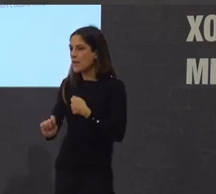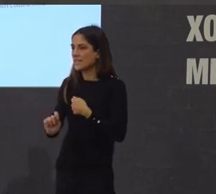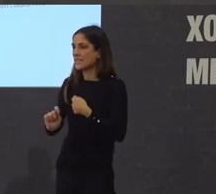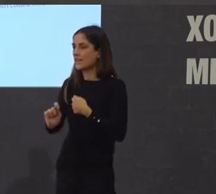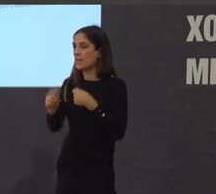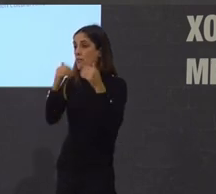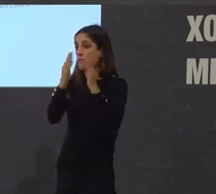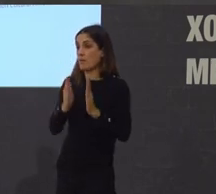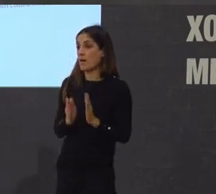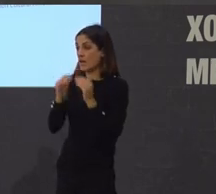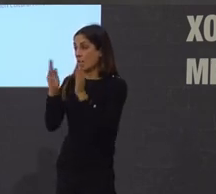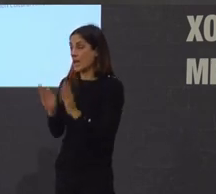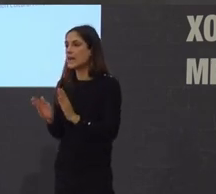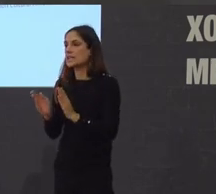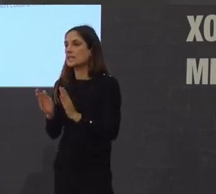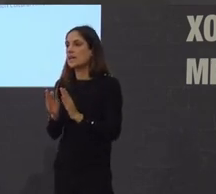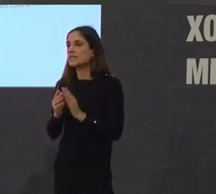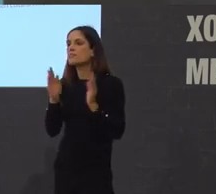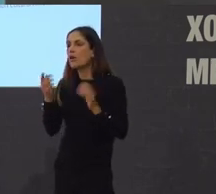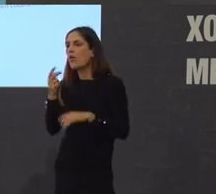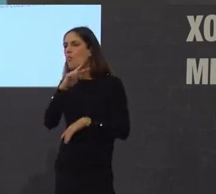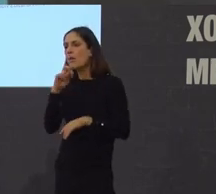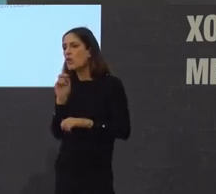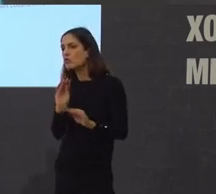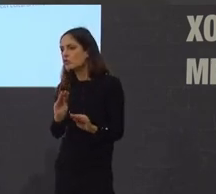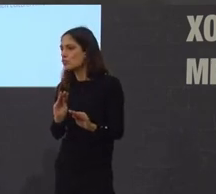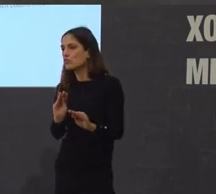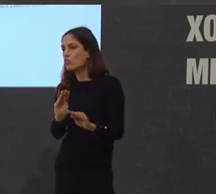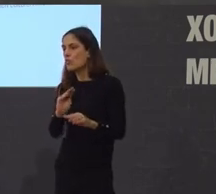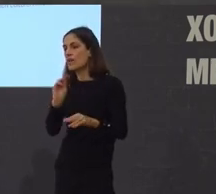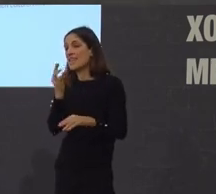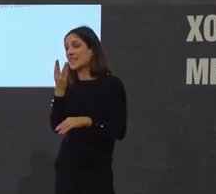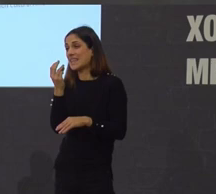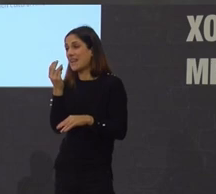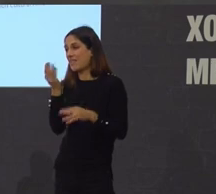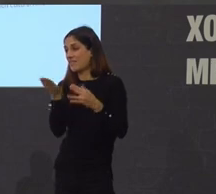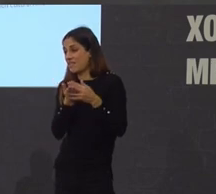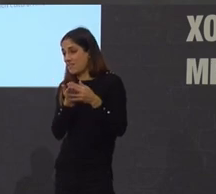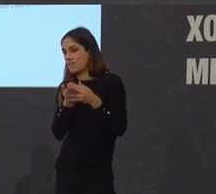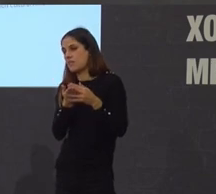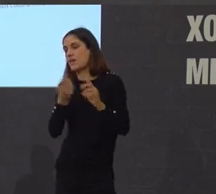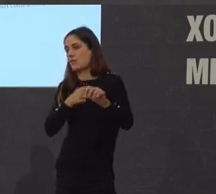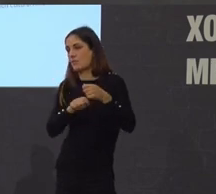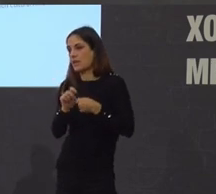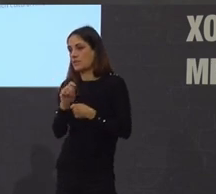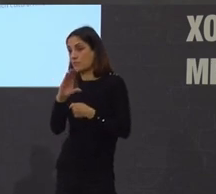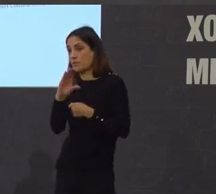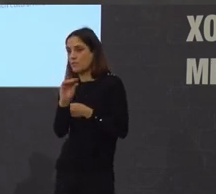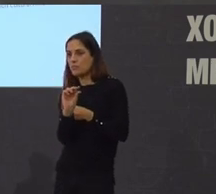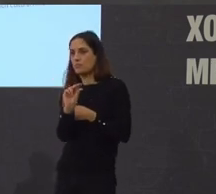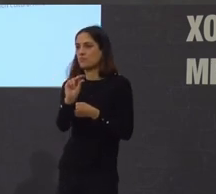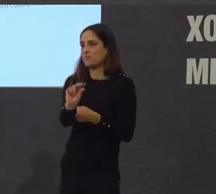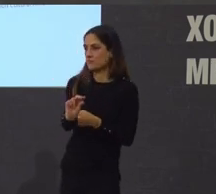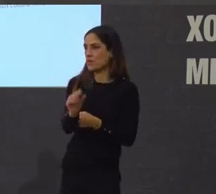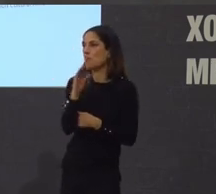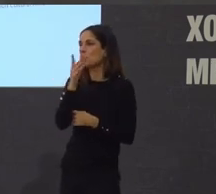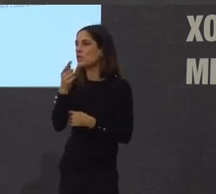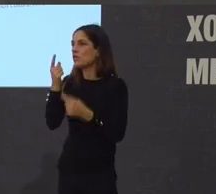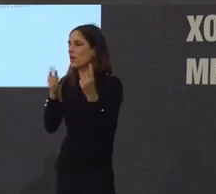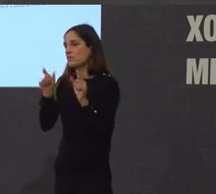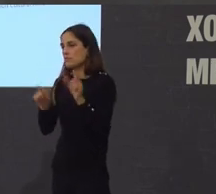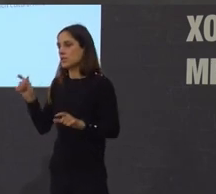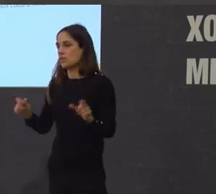de su valor o que también implica utilizamos antes que había gente que se aprovechó la